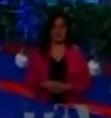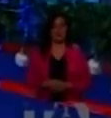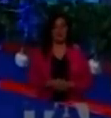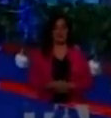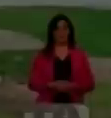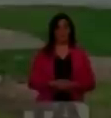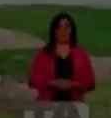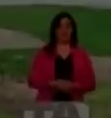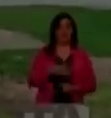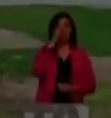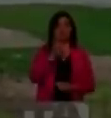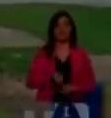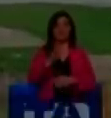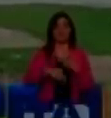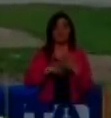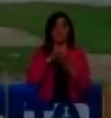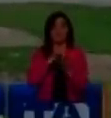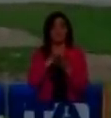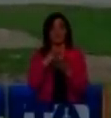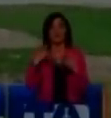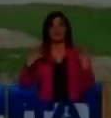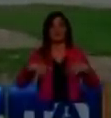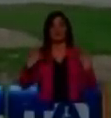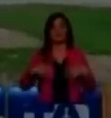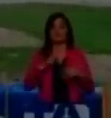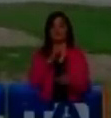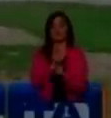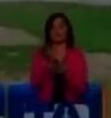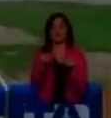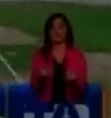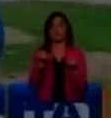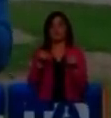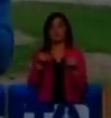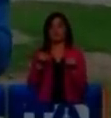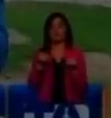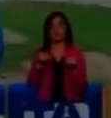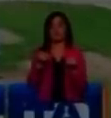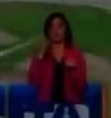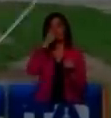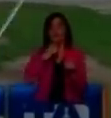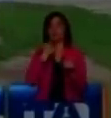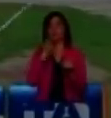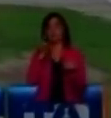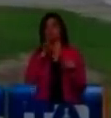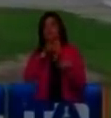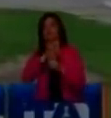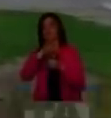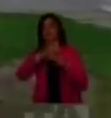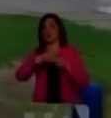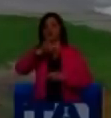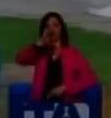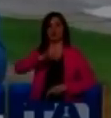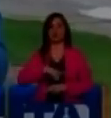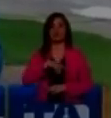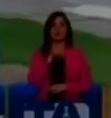¿Qué tal, Gisela? Y están además muy asustados y por eso ellos hoy no quieren mostrar su rostro, ni siquiera quieren darnos su nombre, solamente